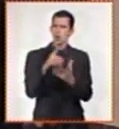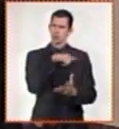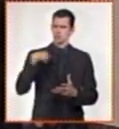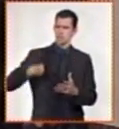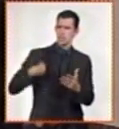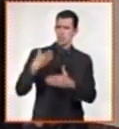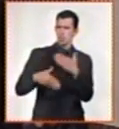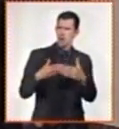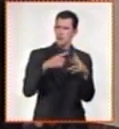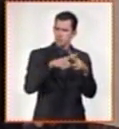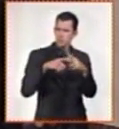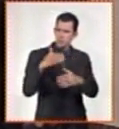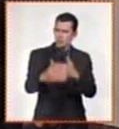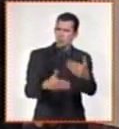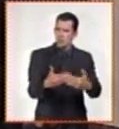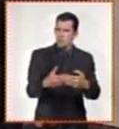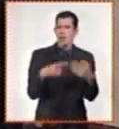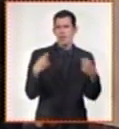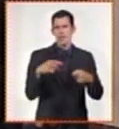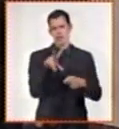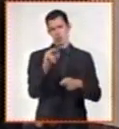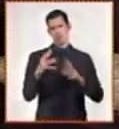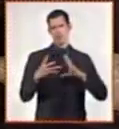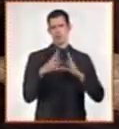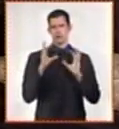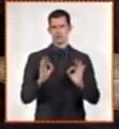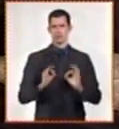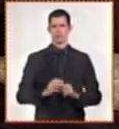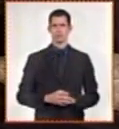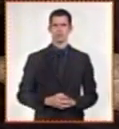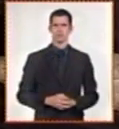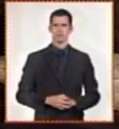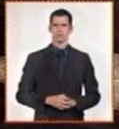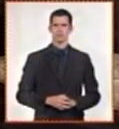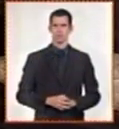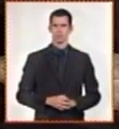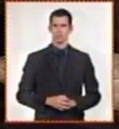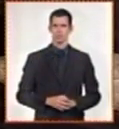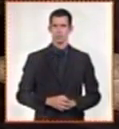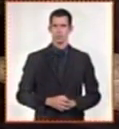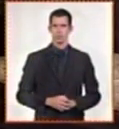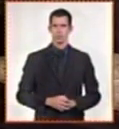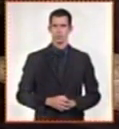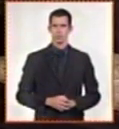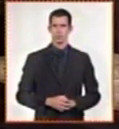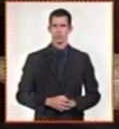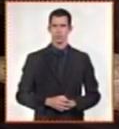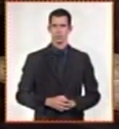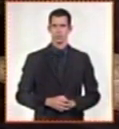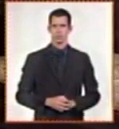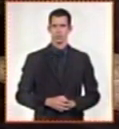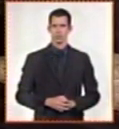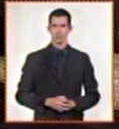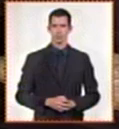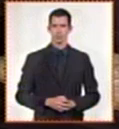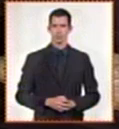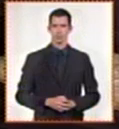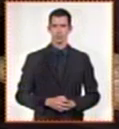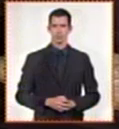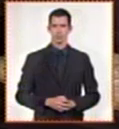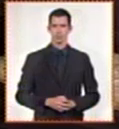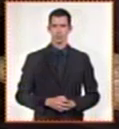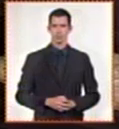China reaccionará con contramedidas. ¿Y qué consecuencias puede tener estas provocaciones